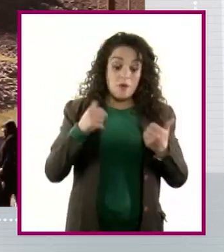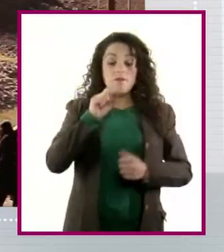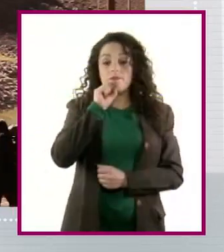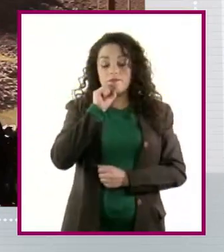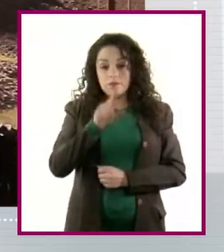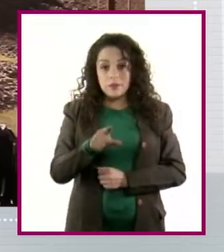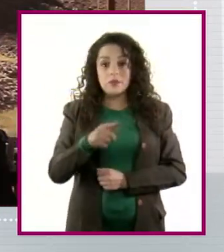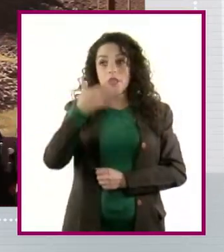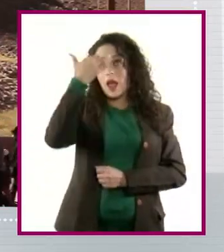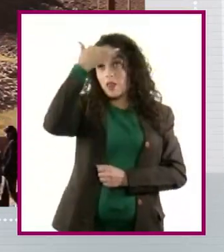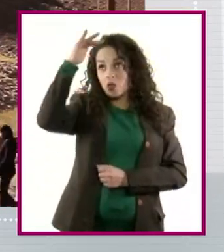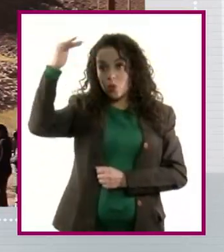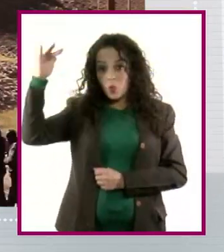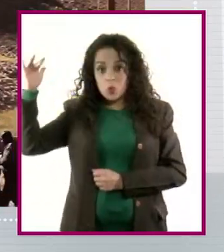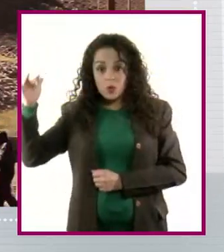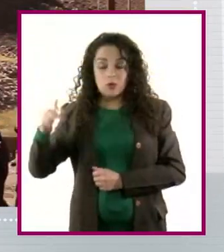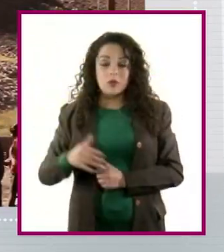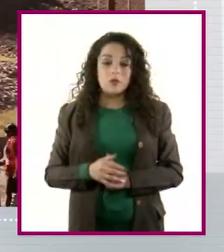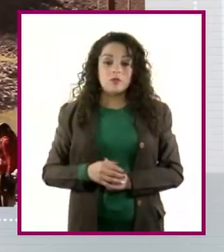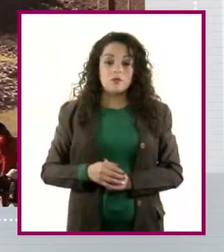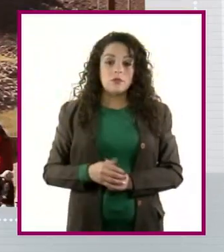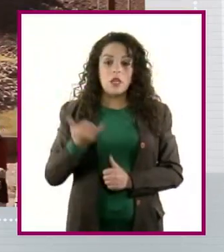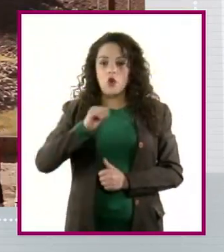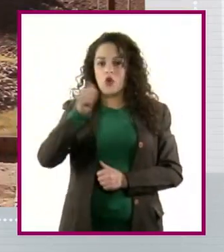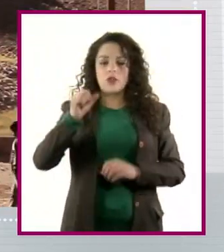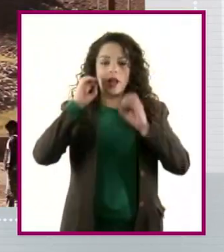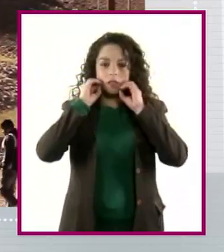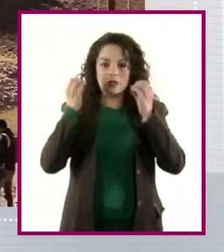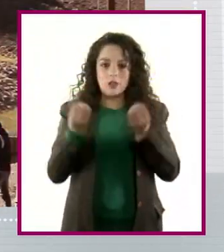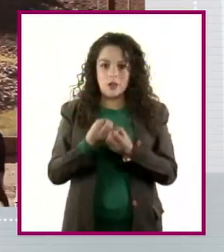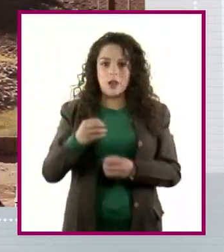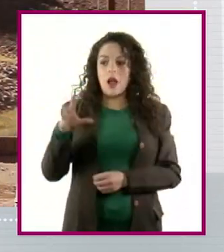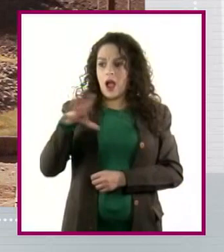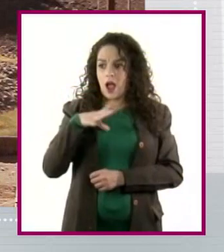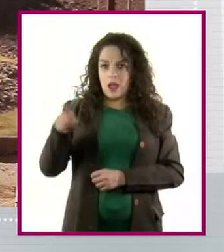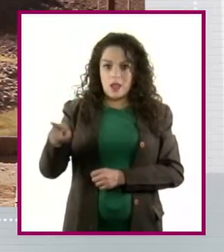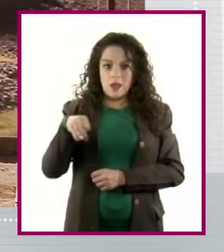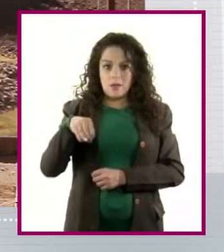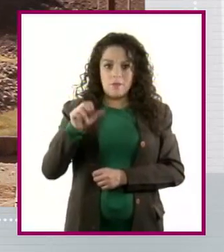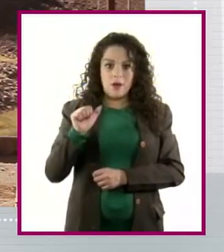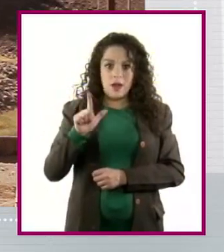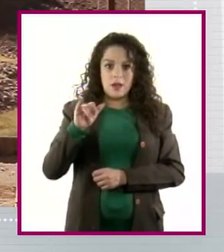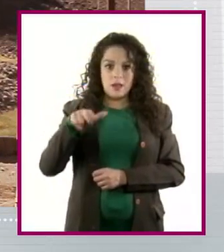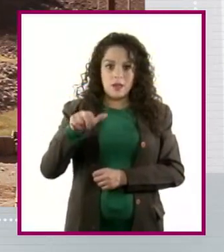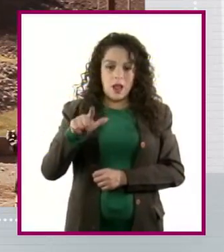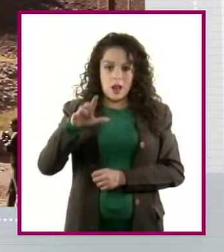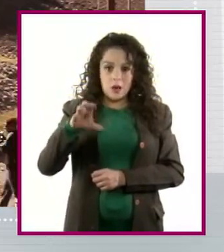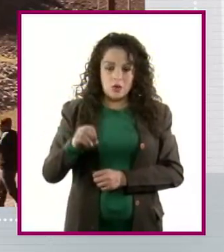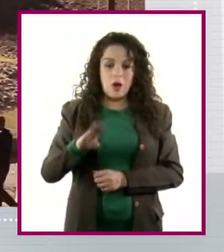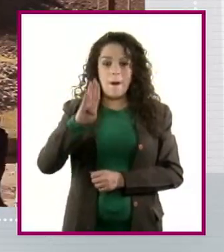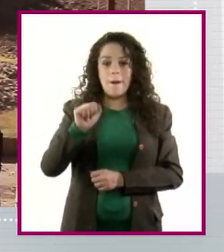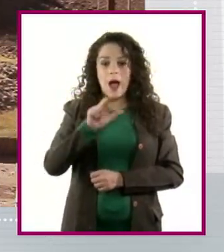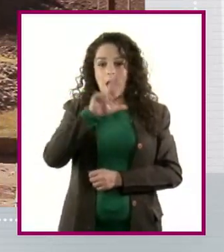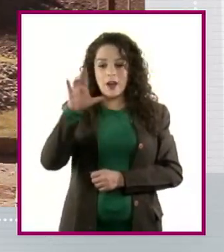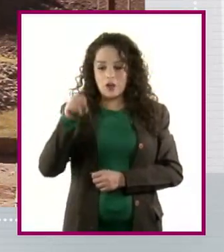y adultos y todo tipo de organizaciones que aquí en Malinalco están organizados por mayordomías, los barrios.